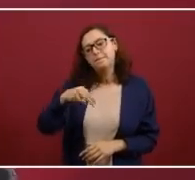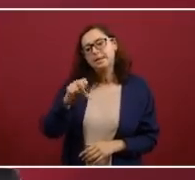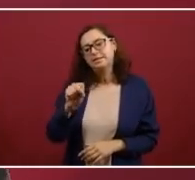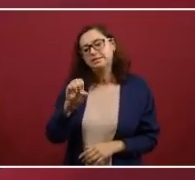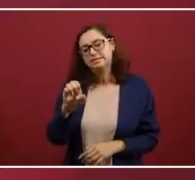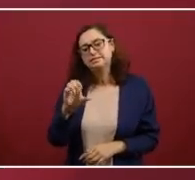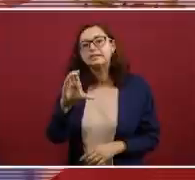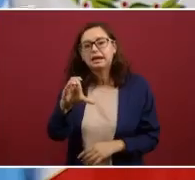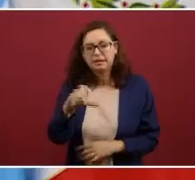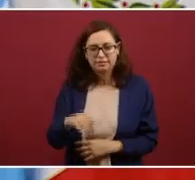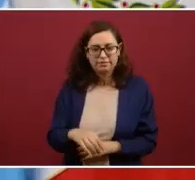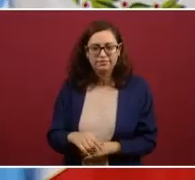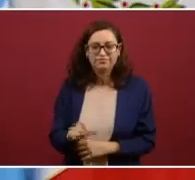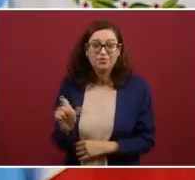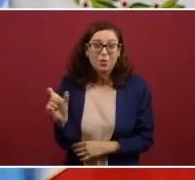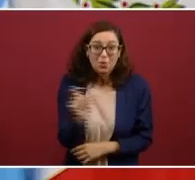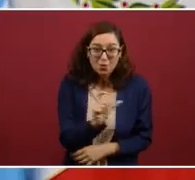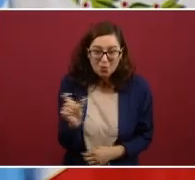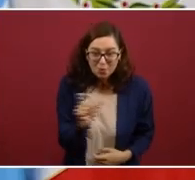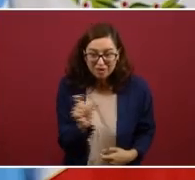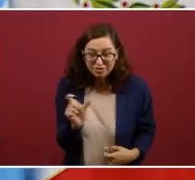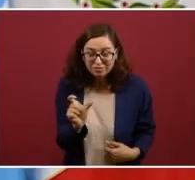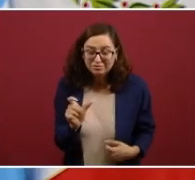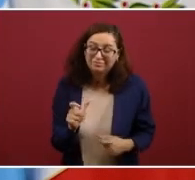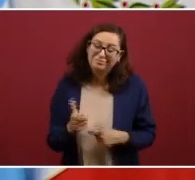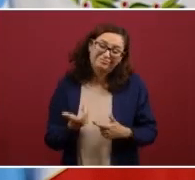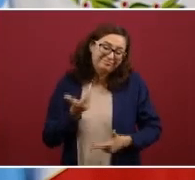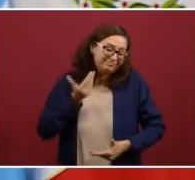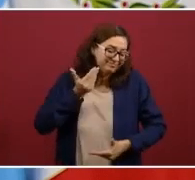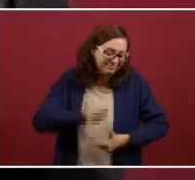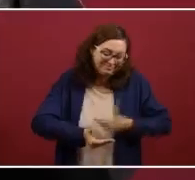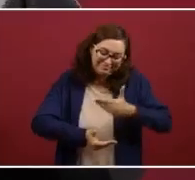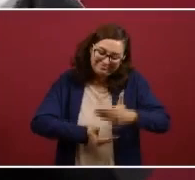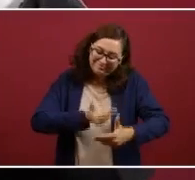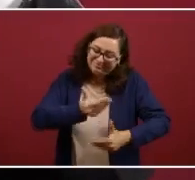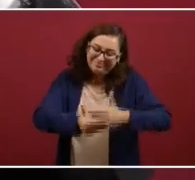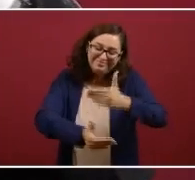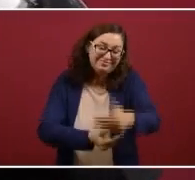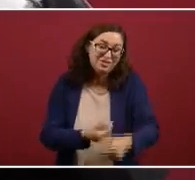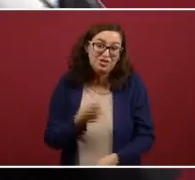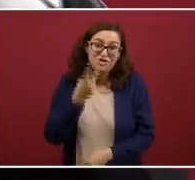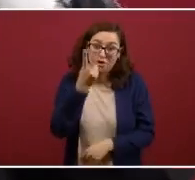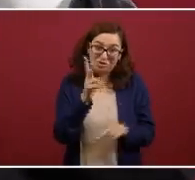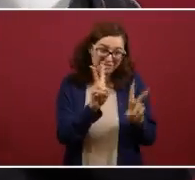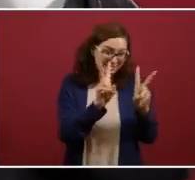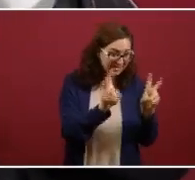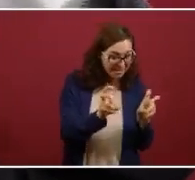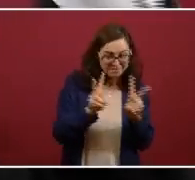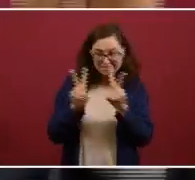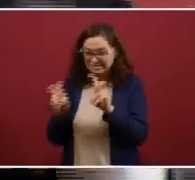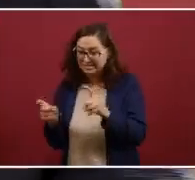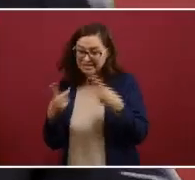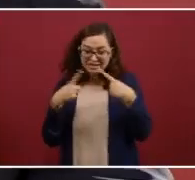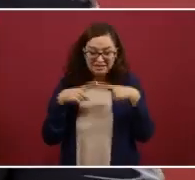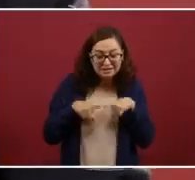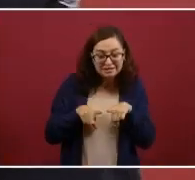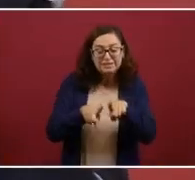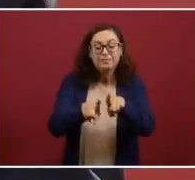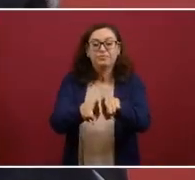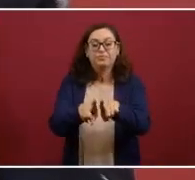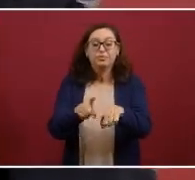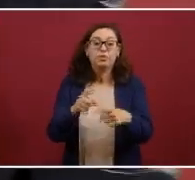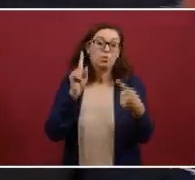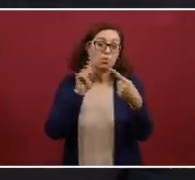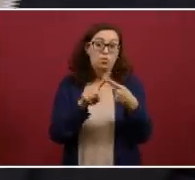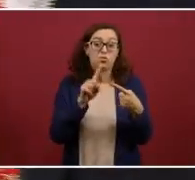¿Cuándo? Estamos en ese proceso, porque son las dos cosas al mismo tiempo: utilizar las líneas de la